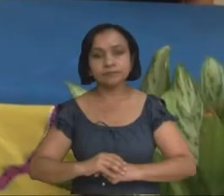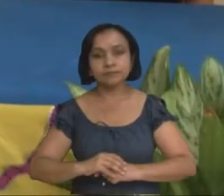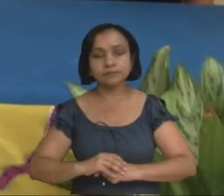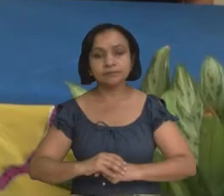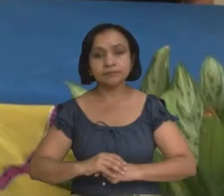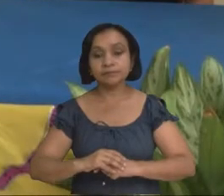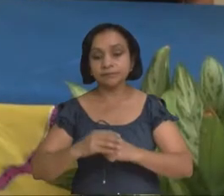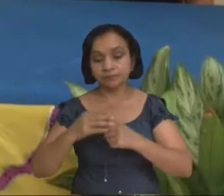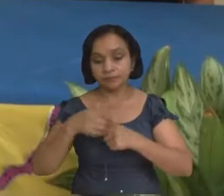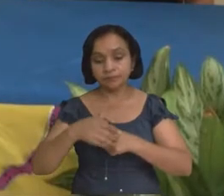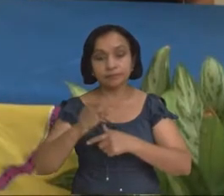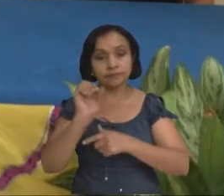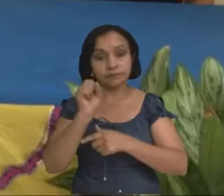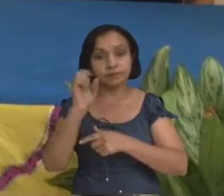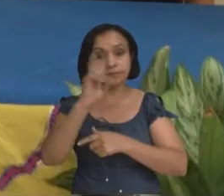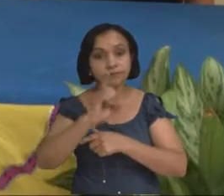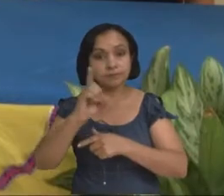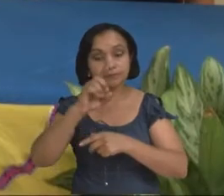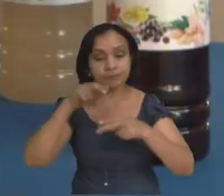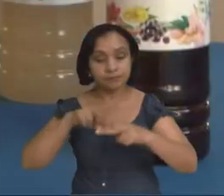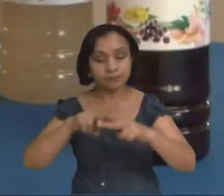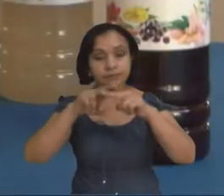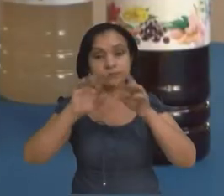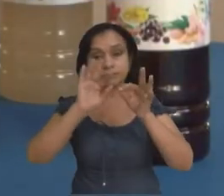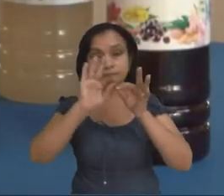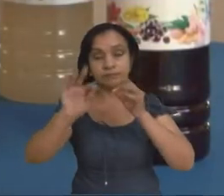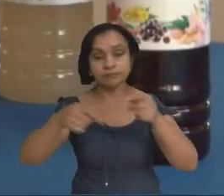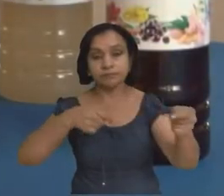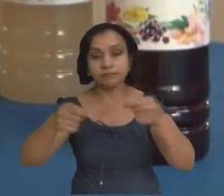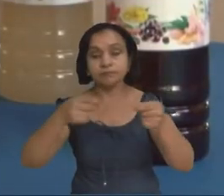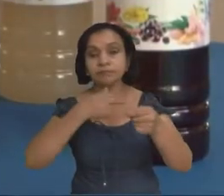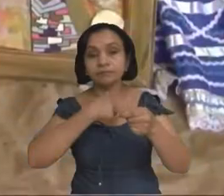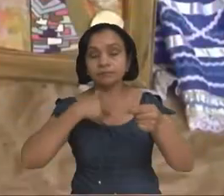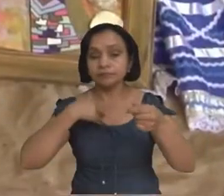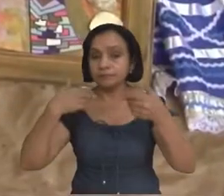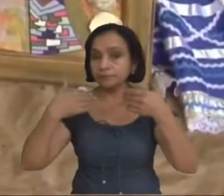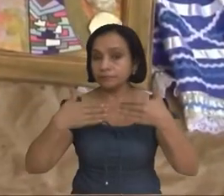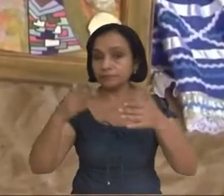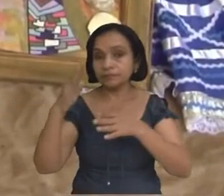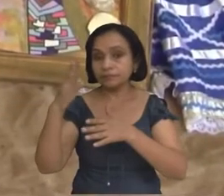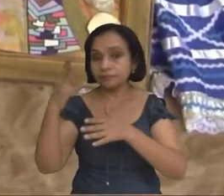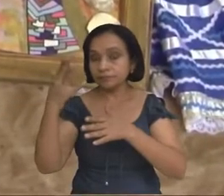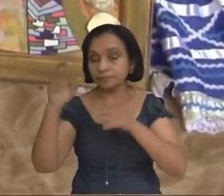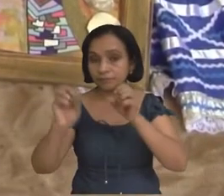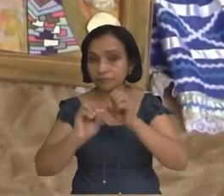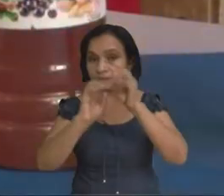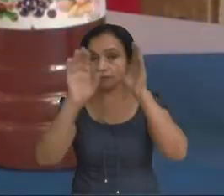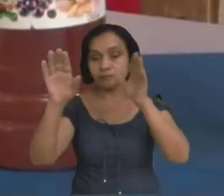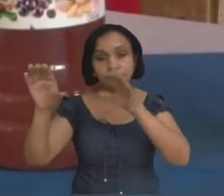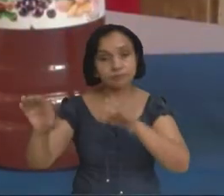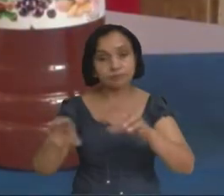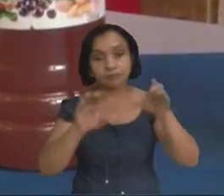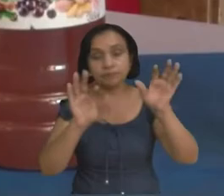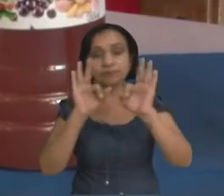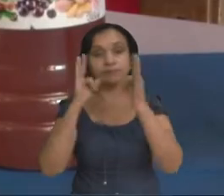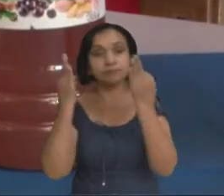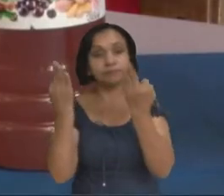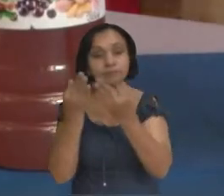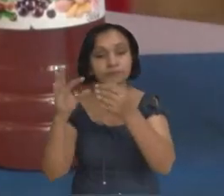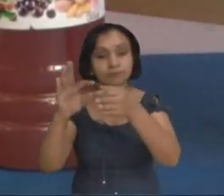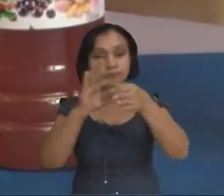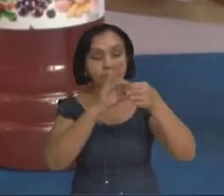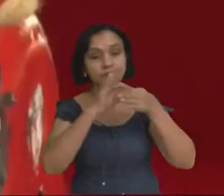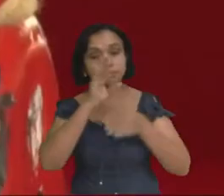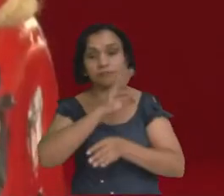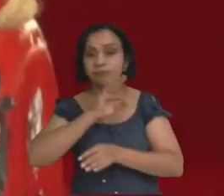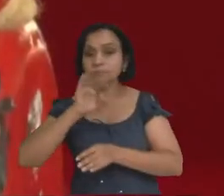Este fin de semana, el Parque Nacional de Ferias abre sus puertas desde las 9 de la mañana con la Feria Familiar Unidos en Fe y